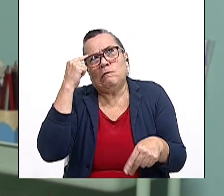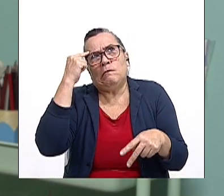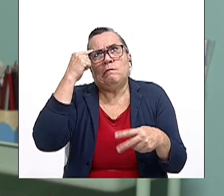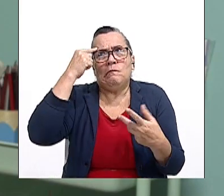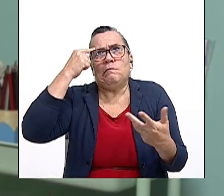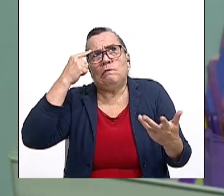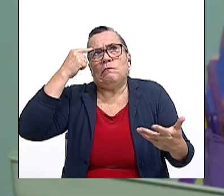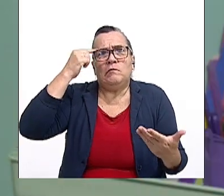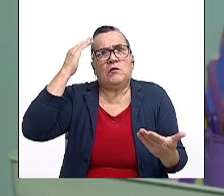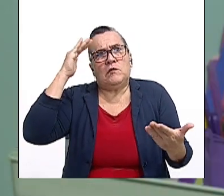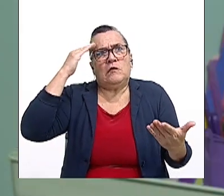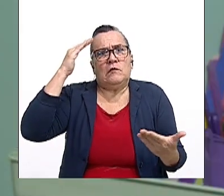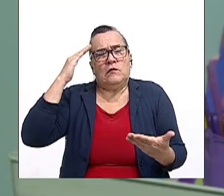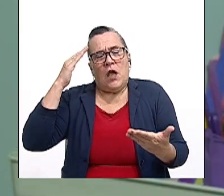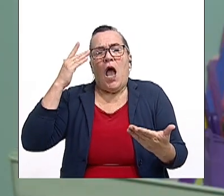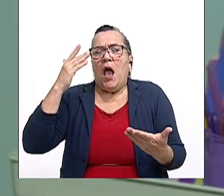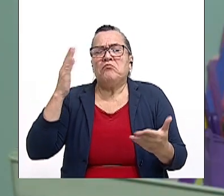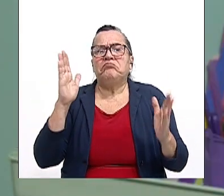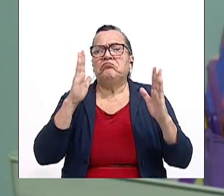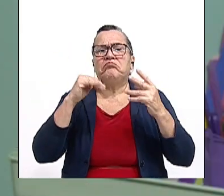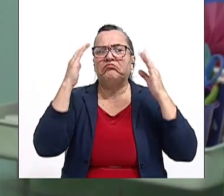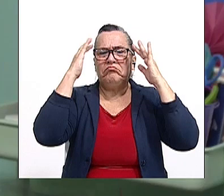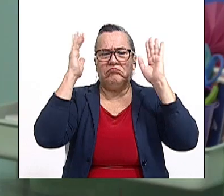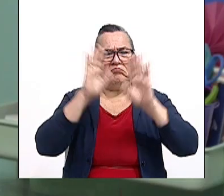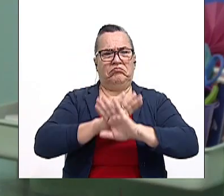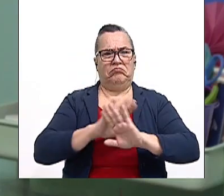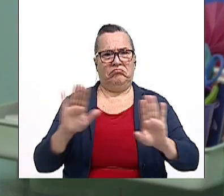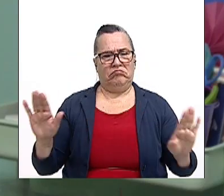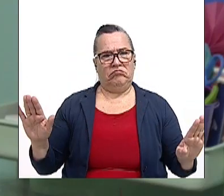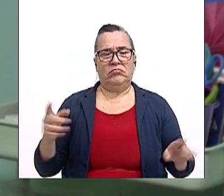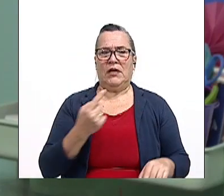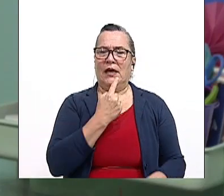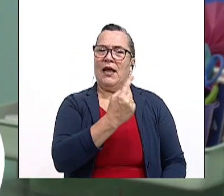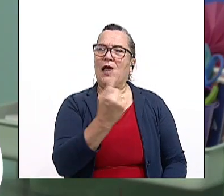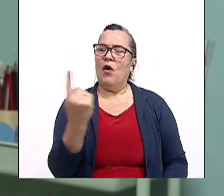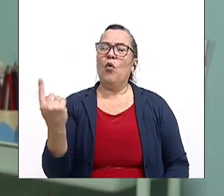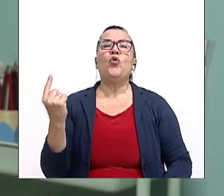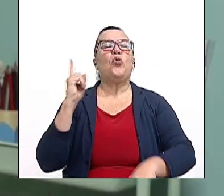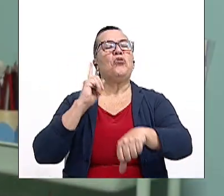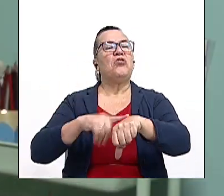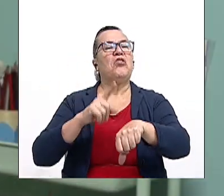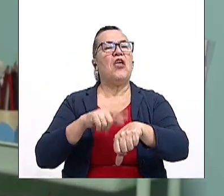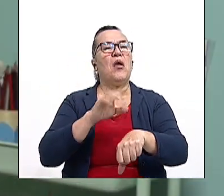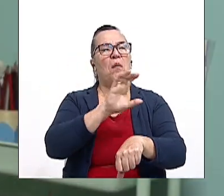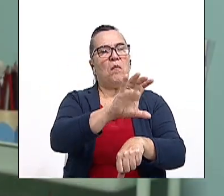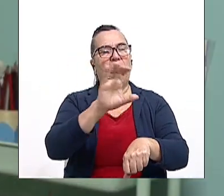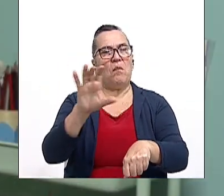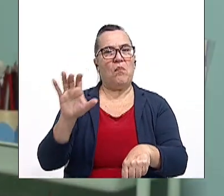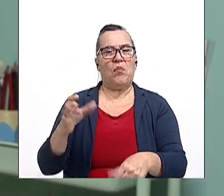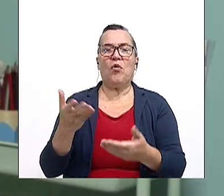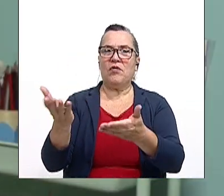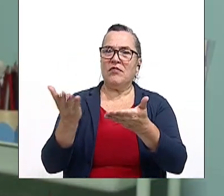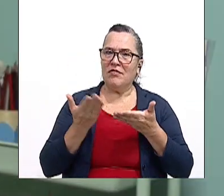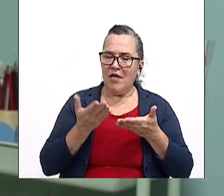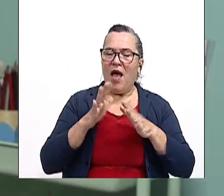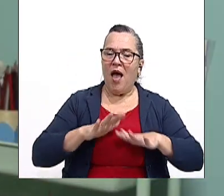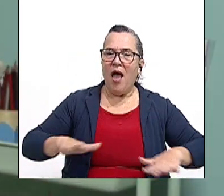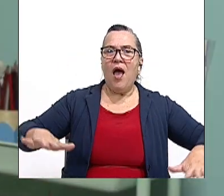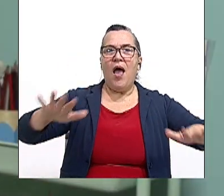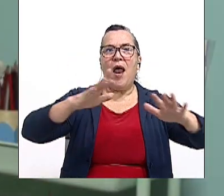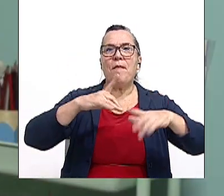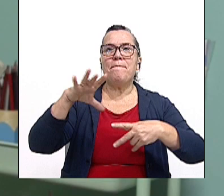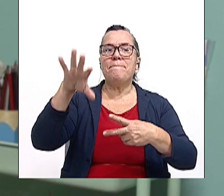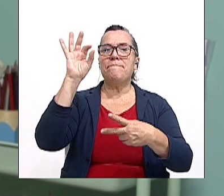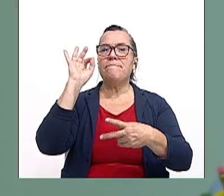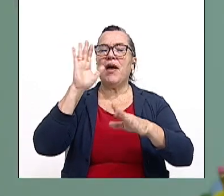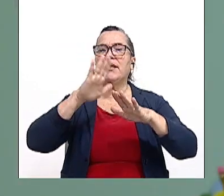pensando qué queremos hacer, no hay de qué preocuparse. Cada uno tiene su tiempo. Nos tenemos que dar espacio para elegir